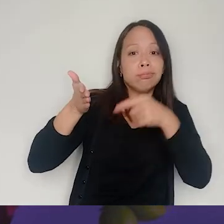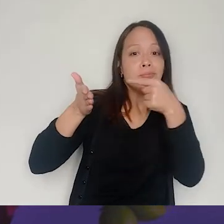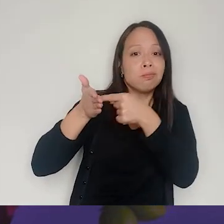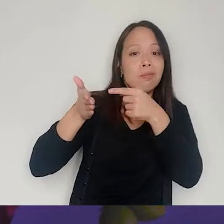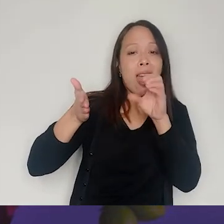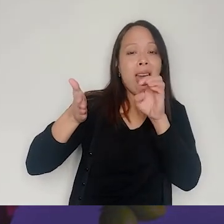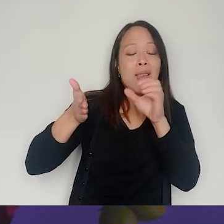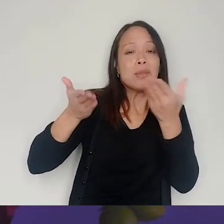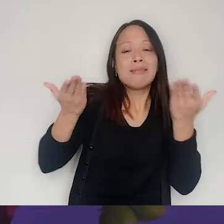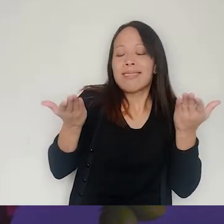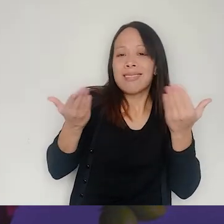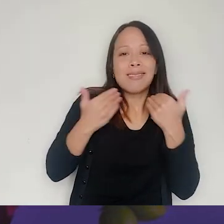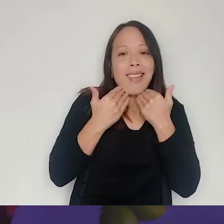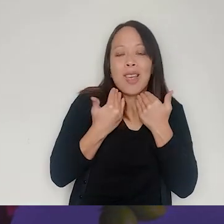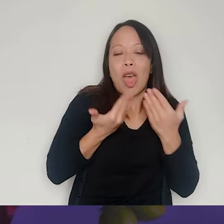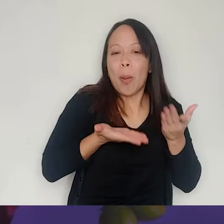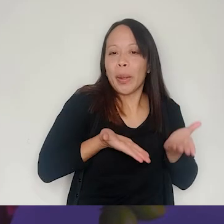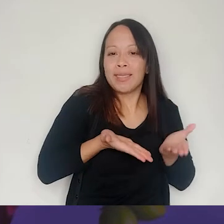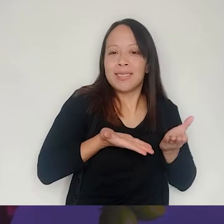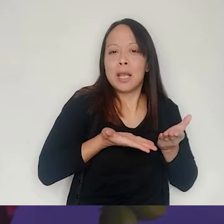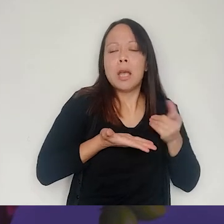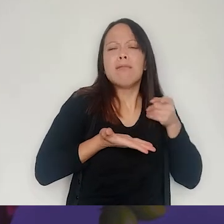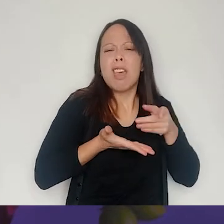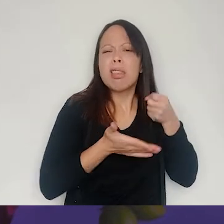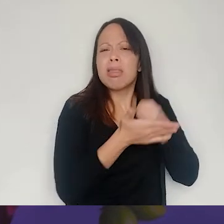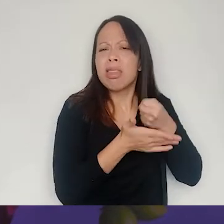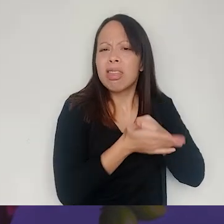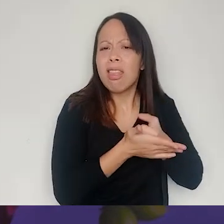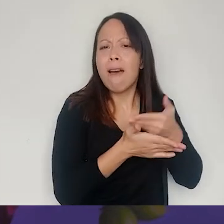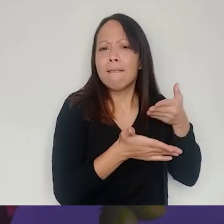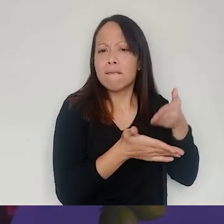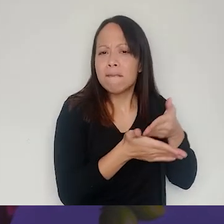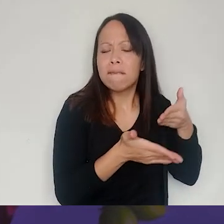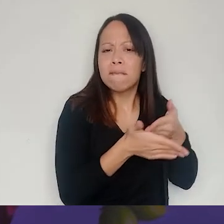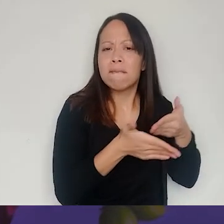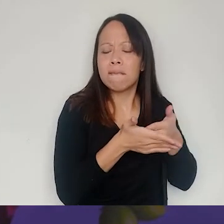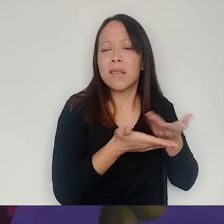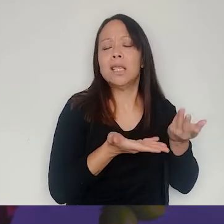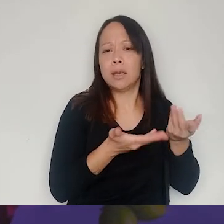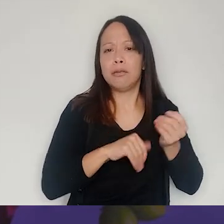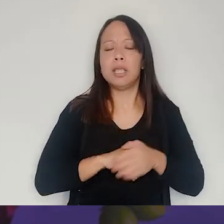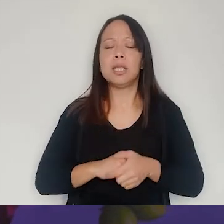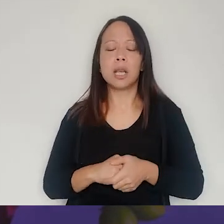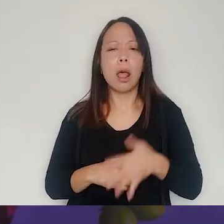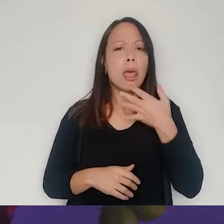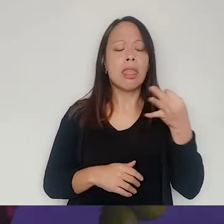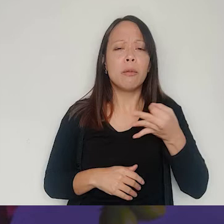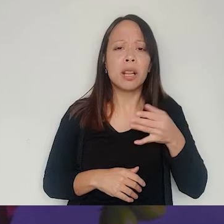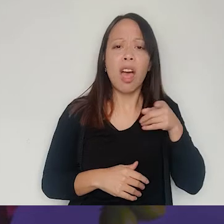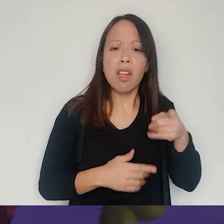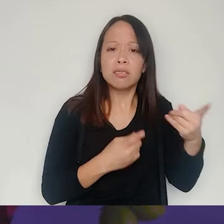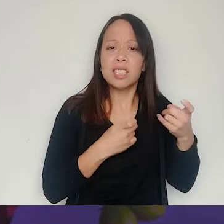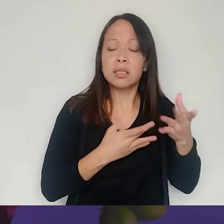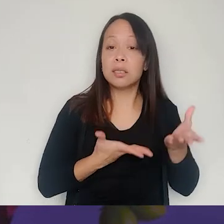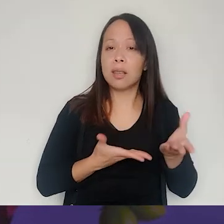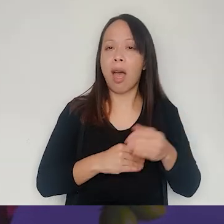nivel científico, ¿no?, a nivel teórico, pero les costase llegar a la cocina de las casas, ¿no?, a quien realmente necesita ese